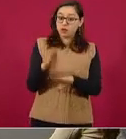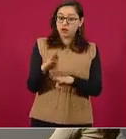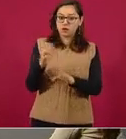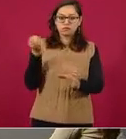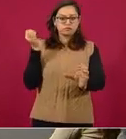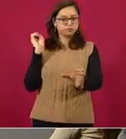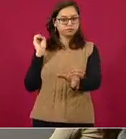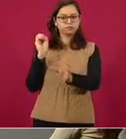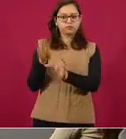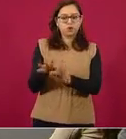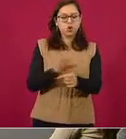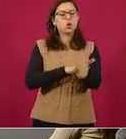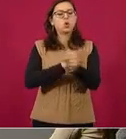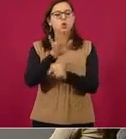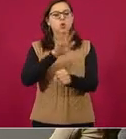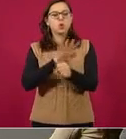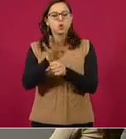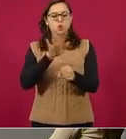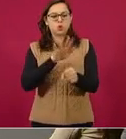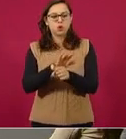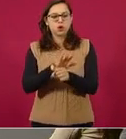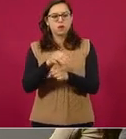mejor opción es